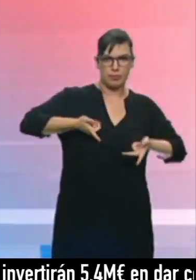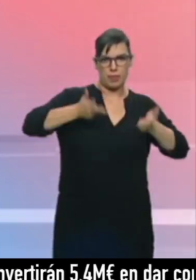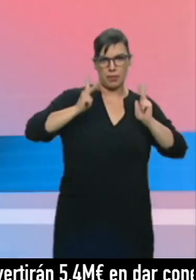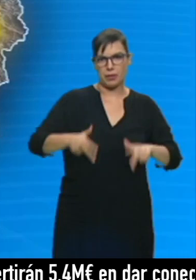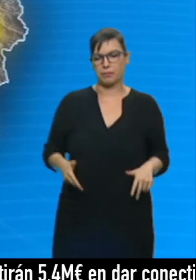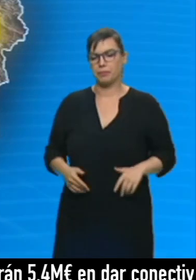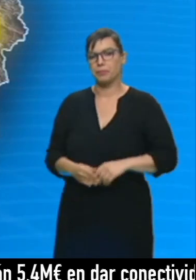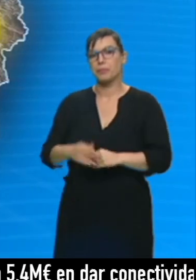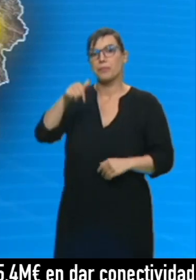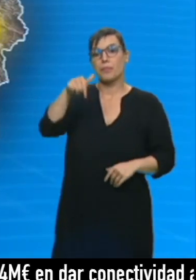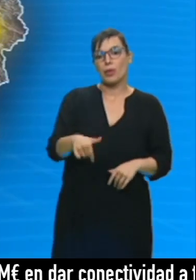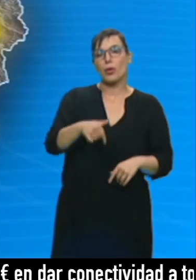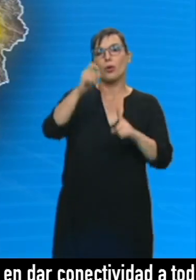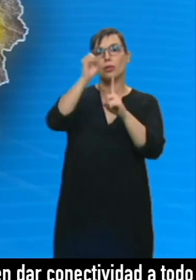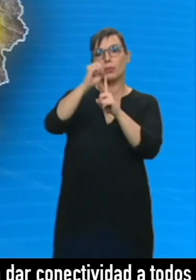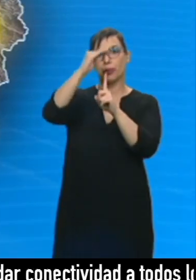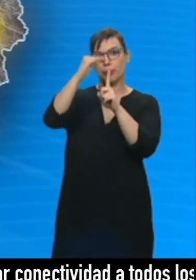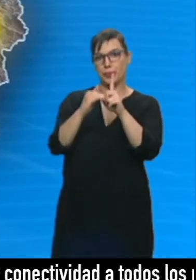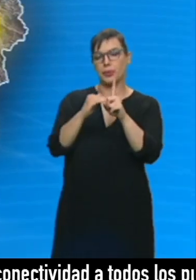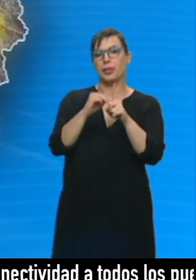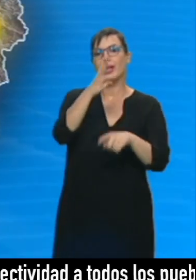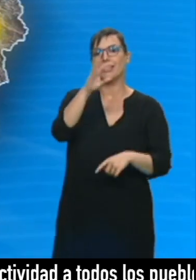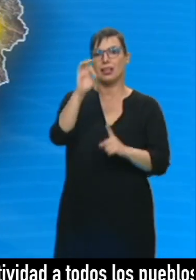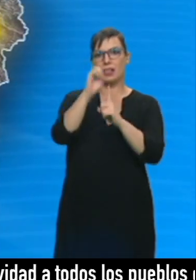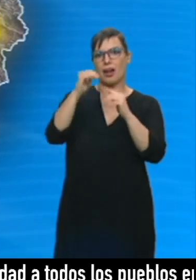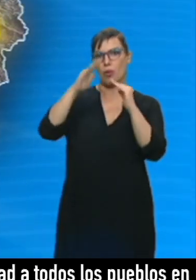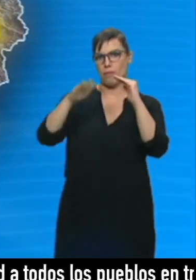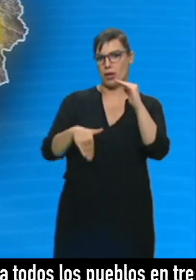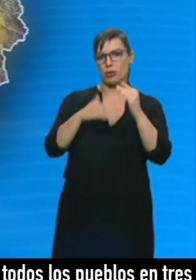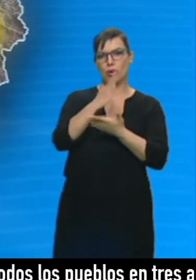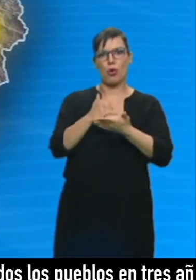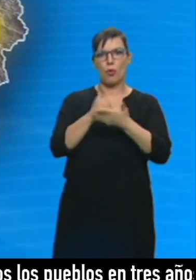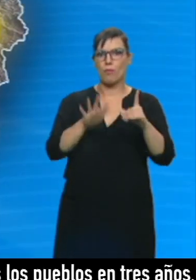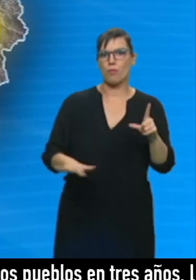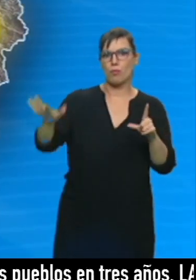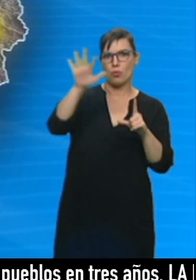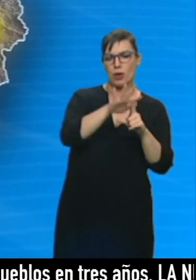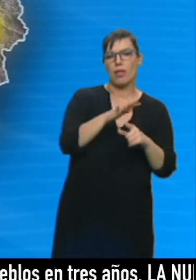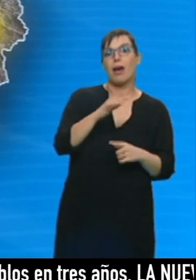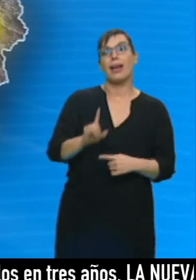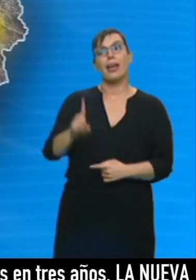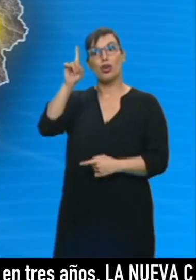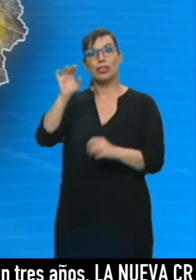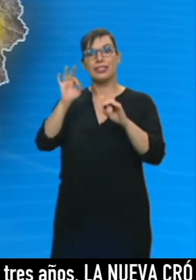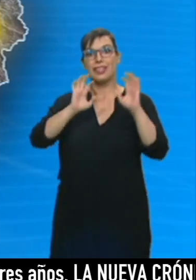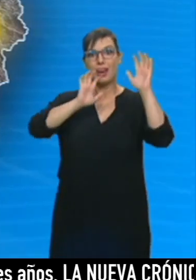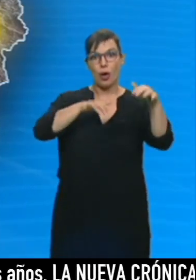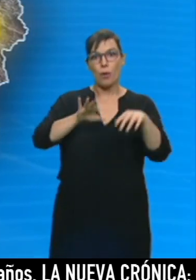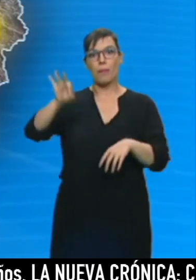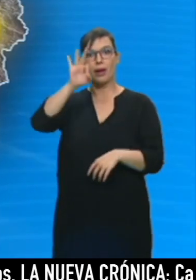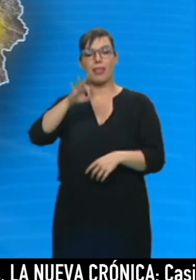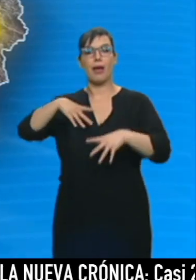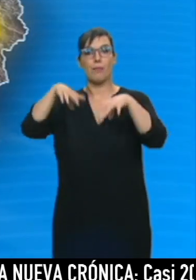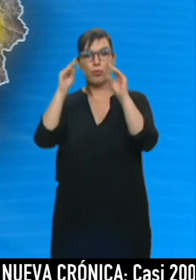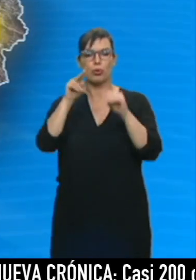Y hoy seguirán bajando las temperaturas por debajo de los 30 grados en toda la comunidad y de los 22 en el norte de León, Palencia y